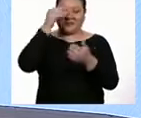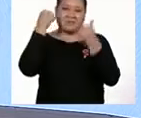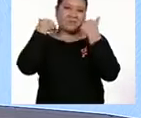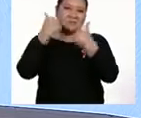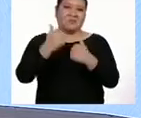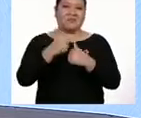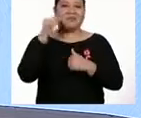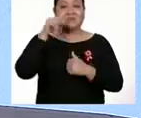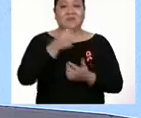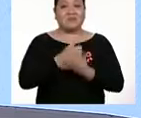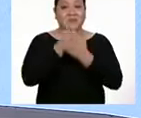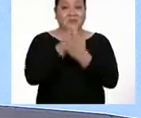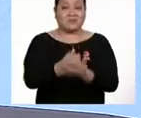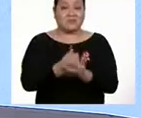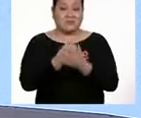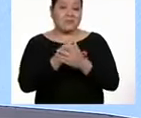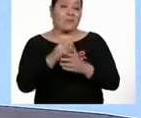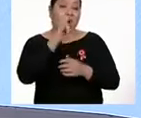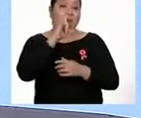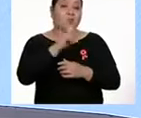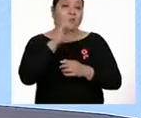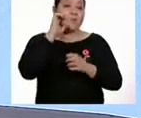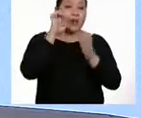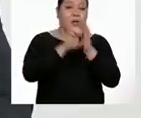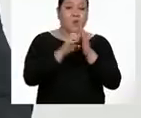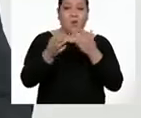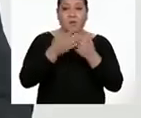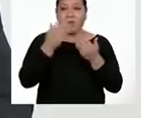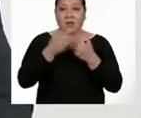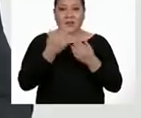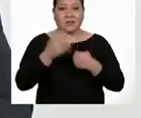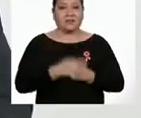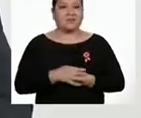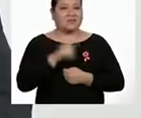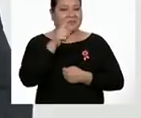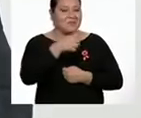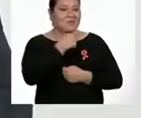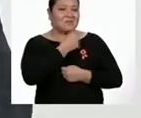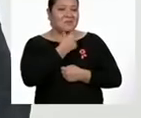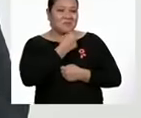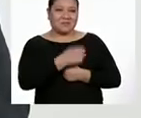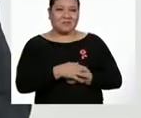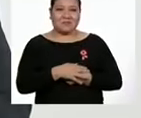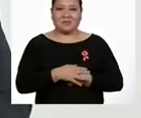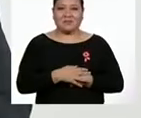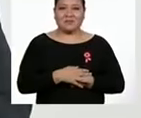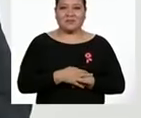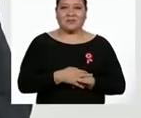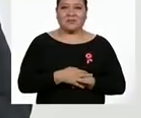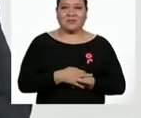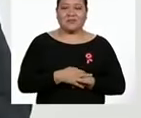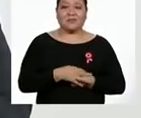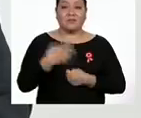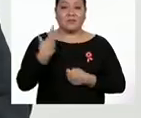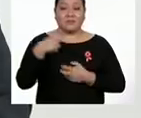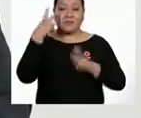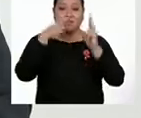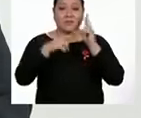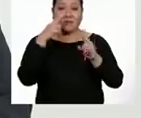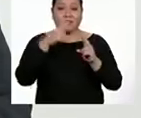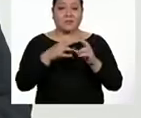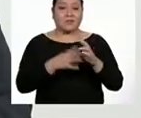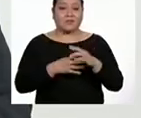y eso nos permite usar ejemplos sencillos y cotidianos. Eso me gusta. Entonces, habíamos visto